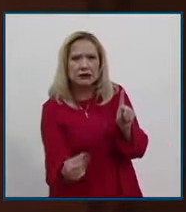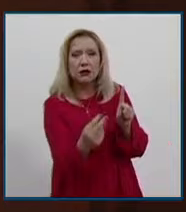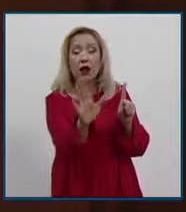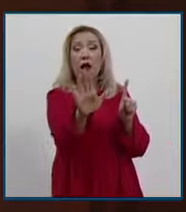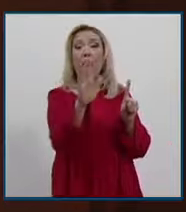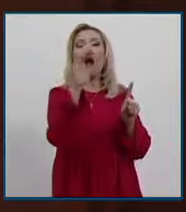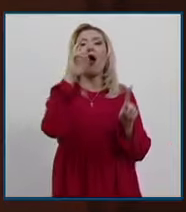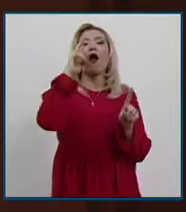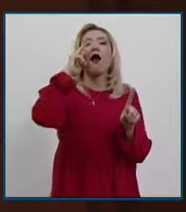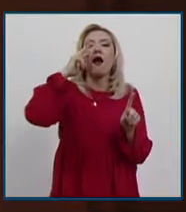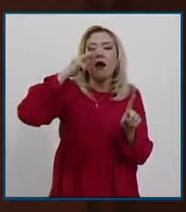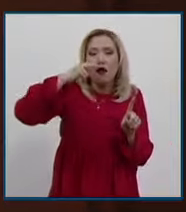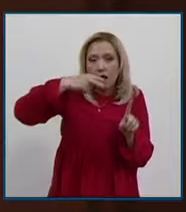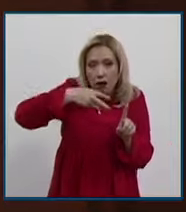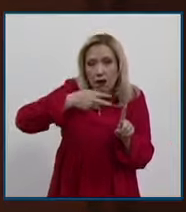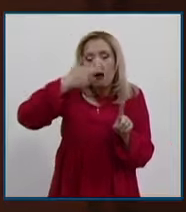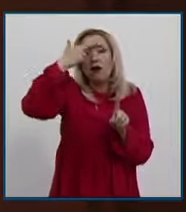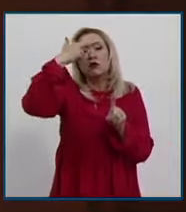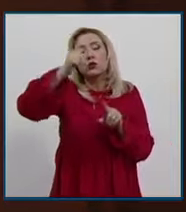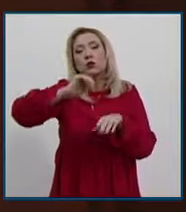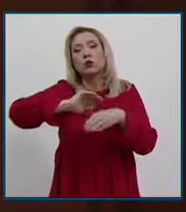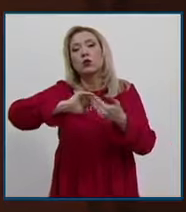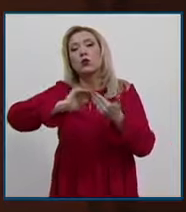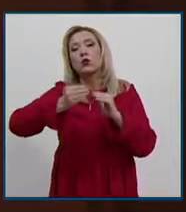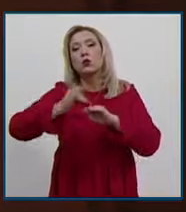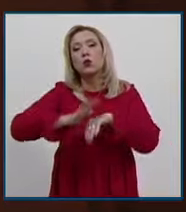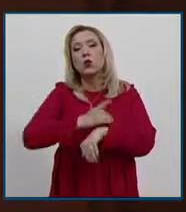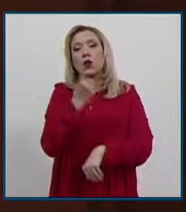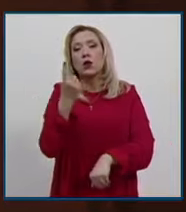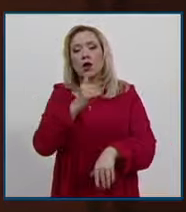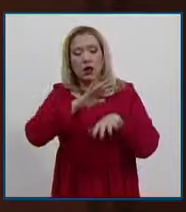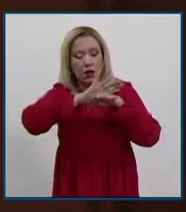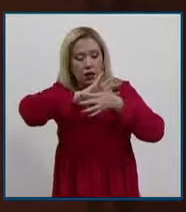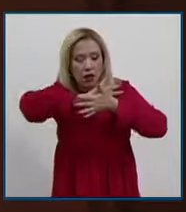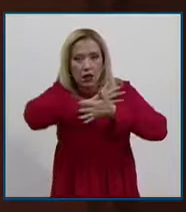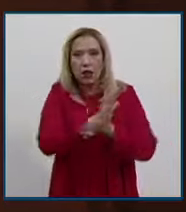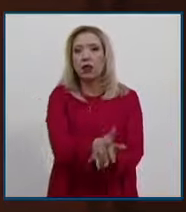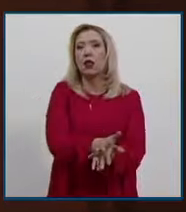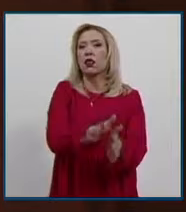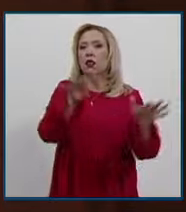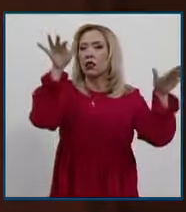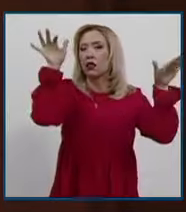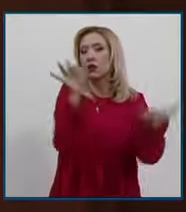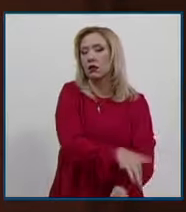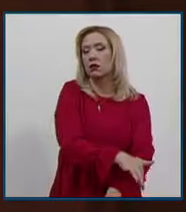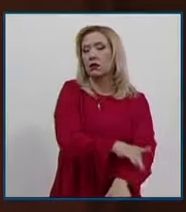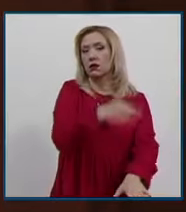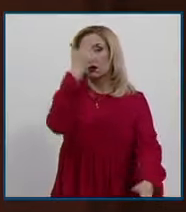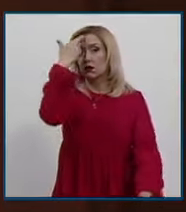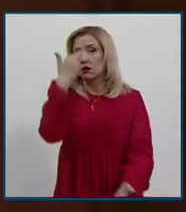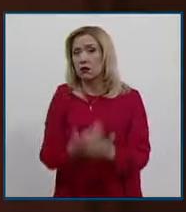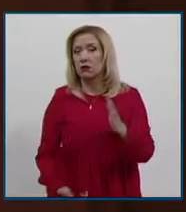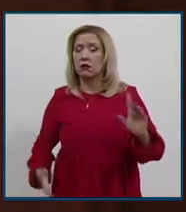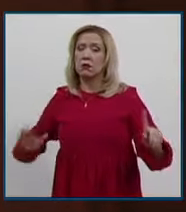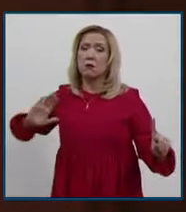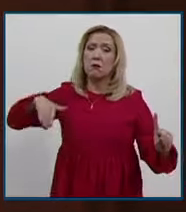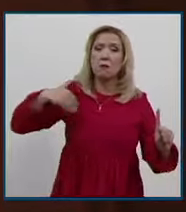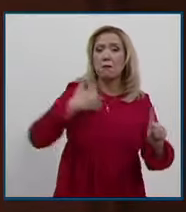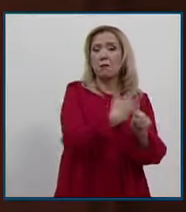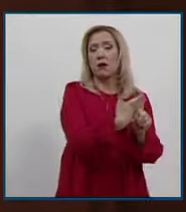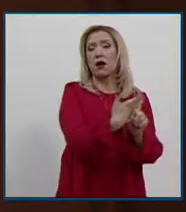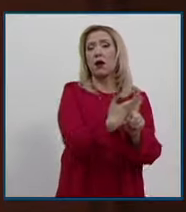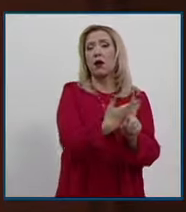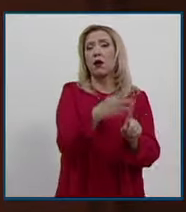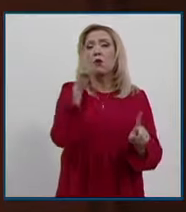verificar las condiciones de subordinación de discriminación y violencia en la calidad y suficiencia en la prueba de